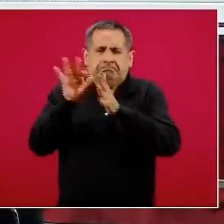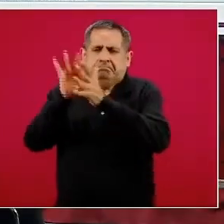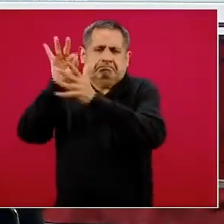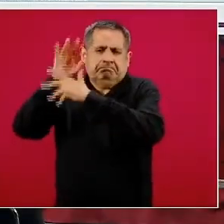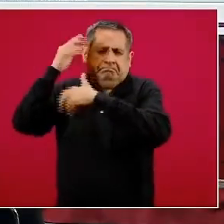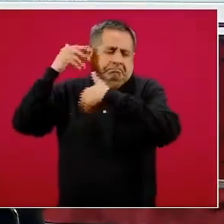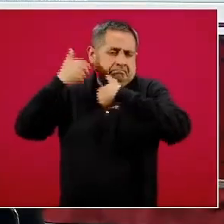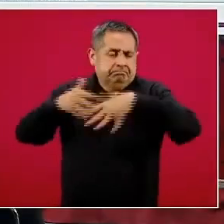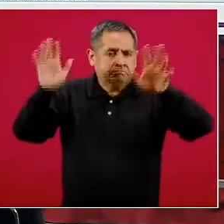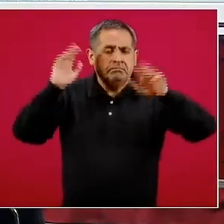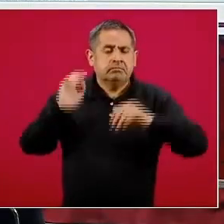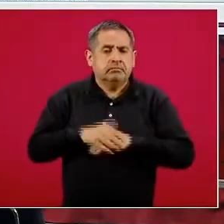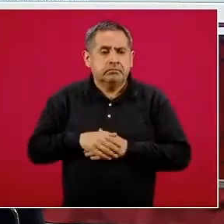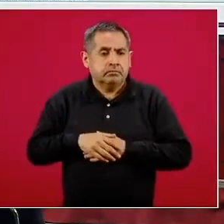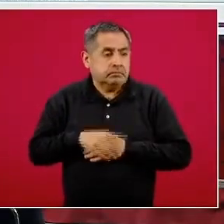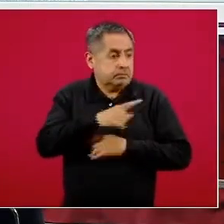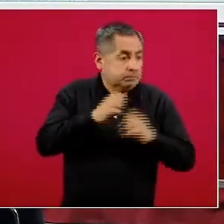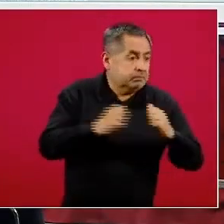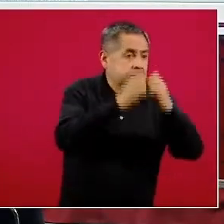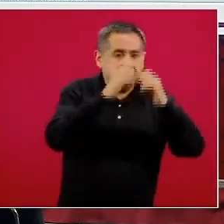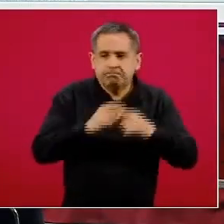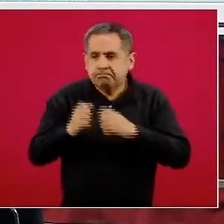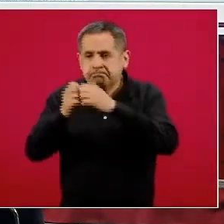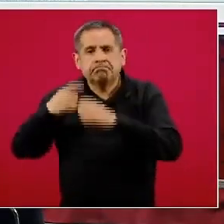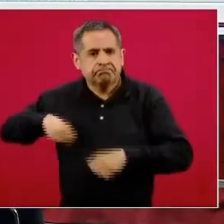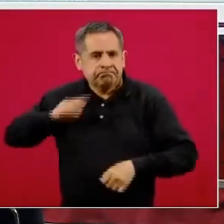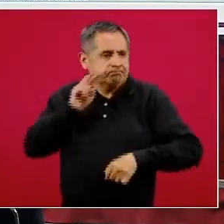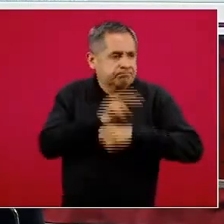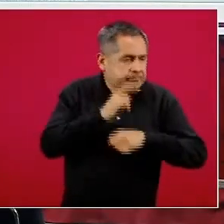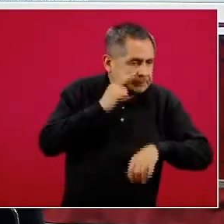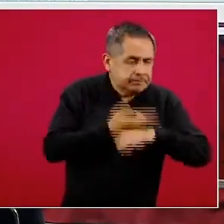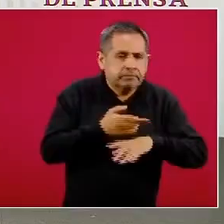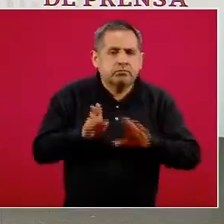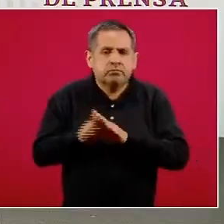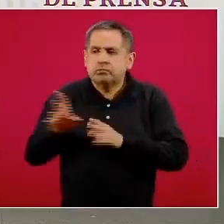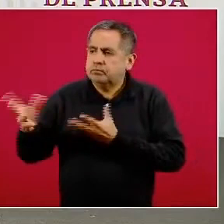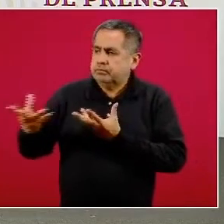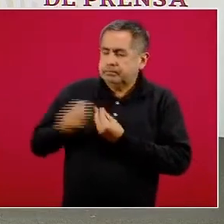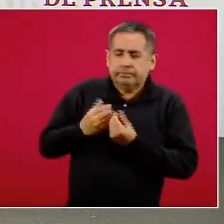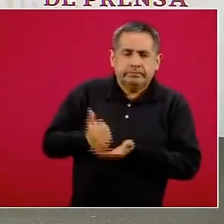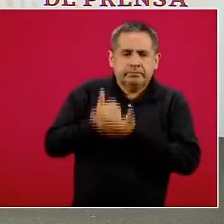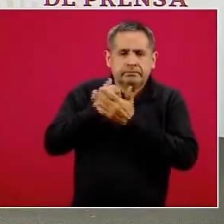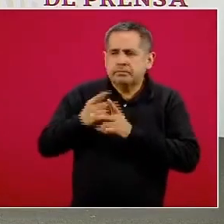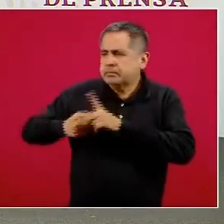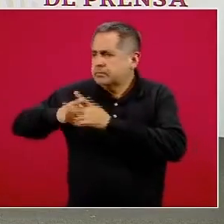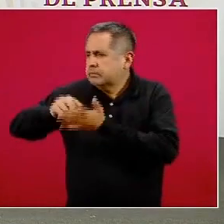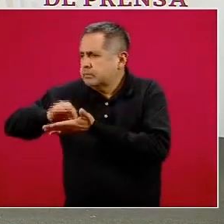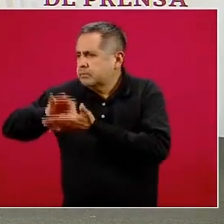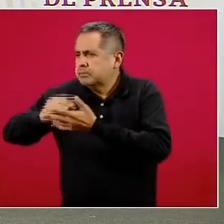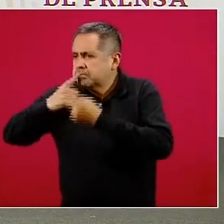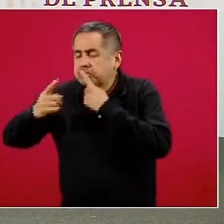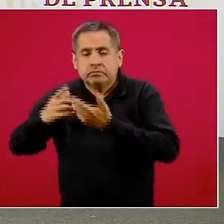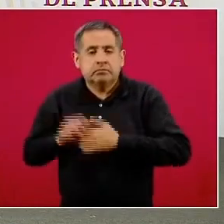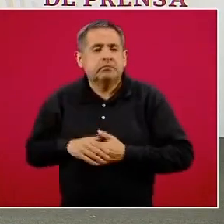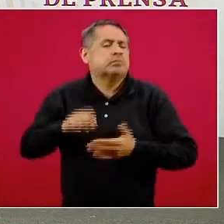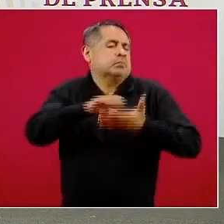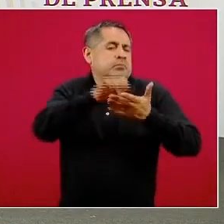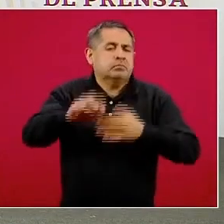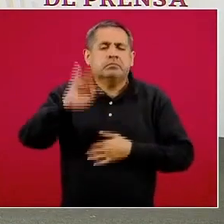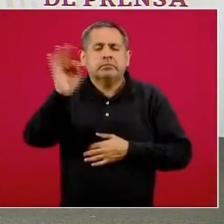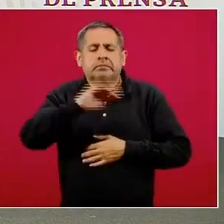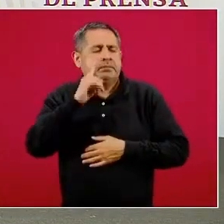seguimiento a las emergencias, complementamos por supuesto también a la vigilancia basada en indicadores, es decir, si detectamos